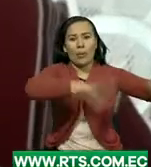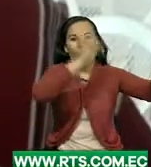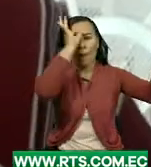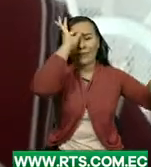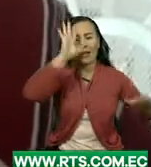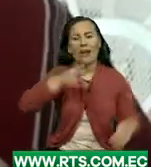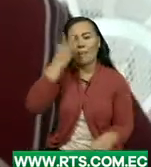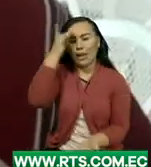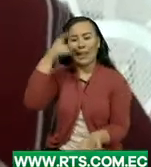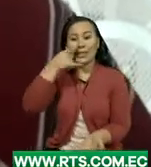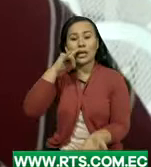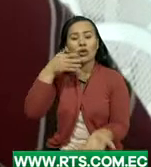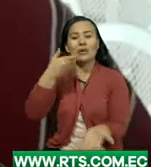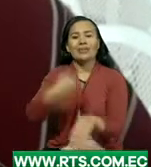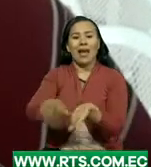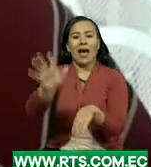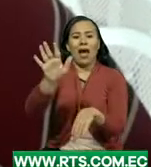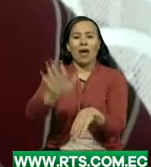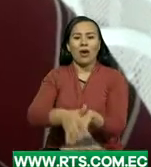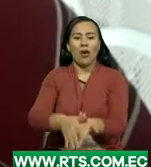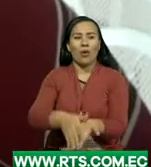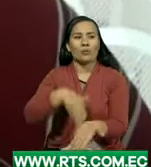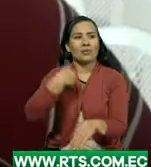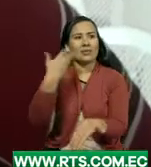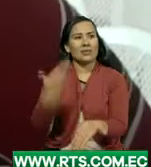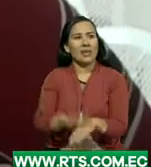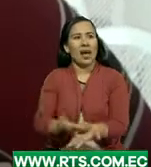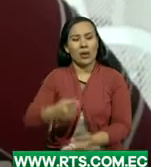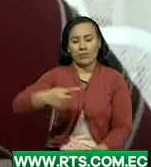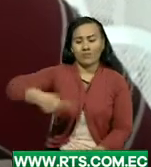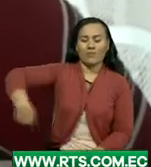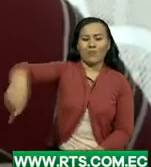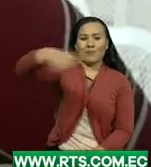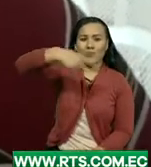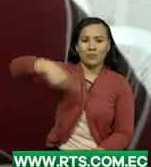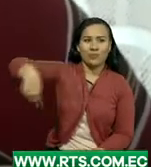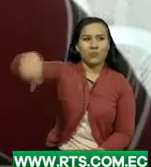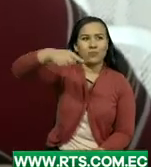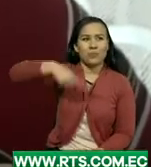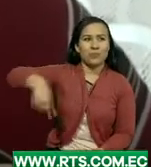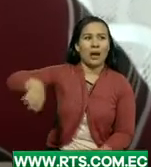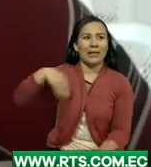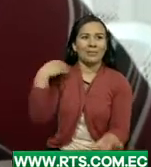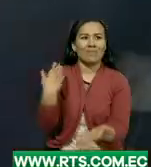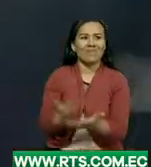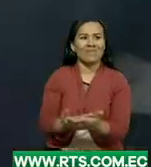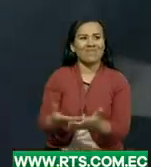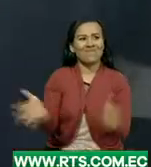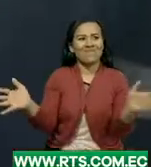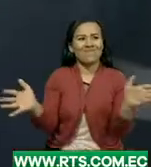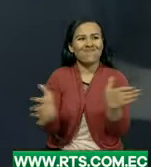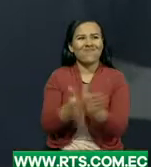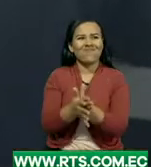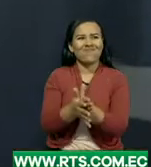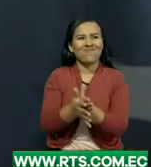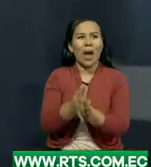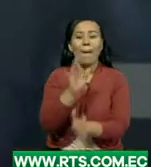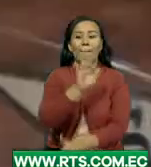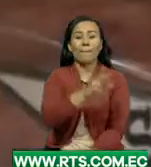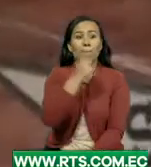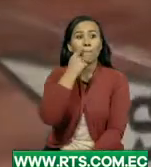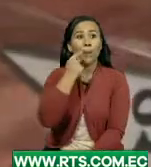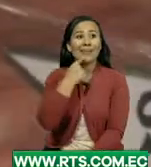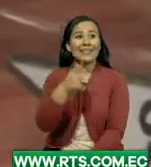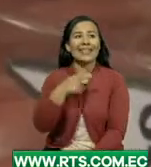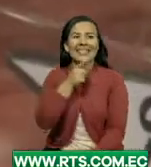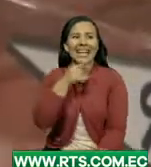resbaló, y como la rueda estaba dando la vuelta y se quedó atorado ahí. Según su padre, el menor